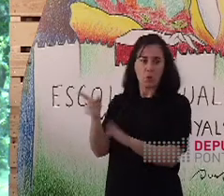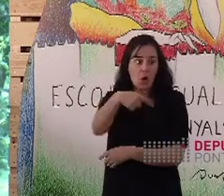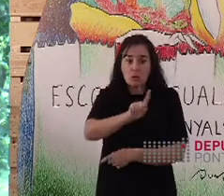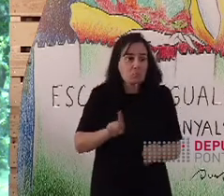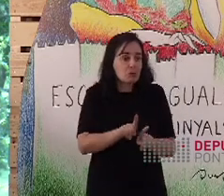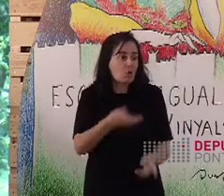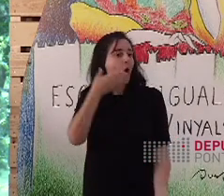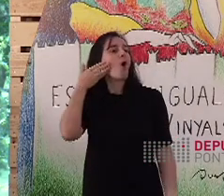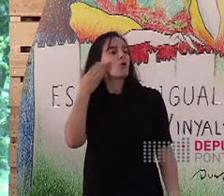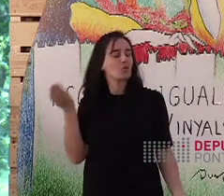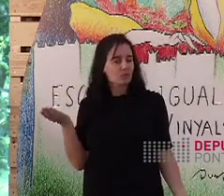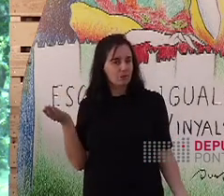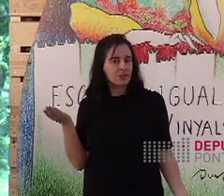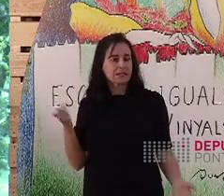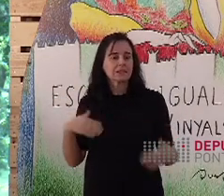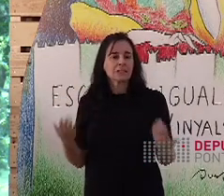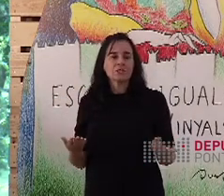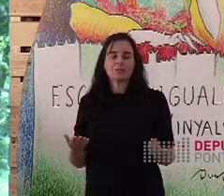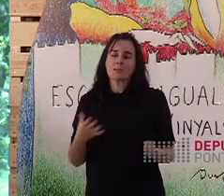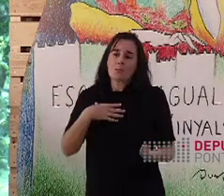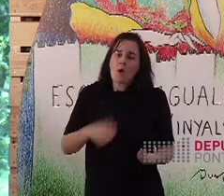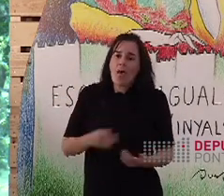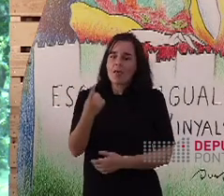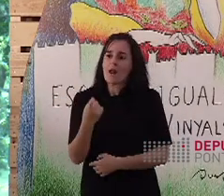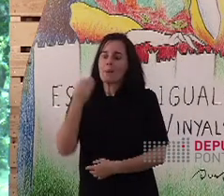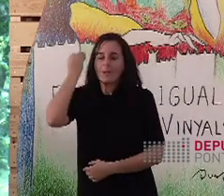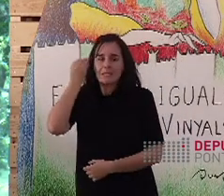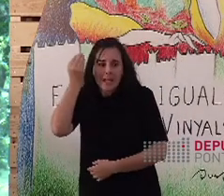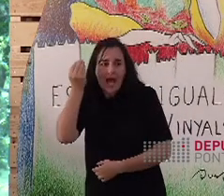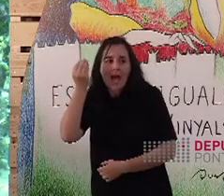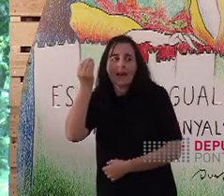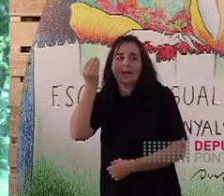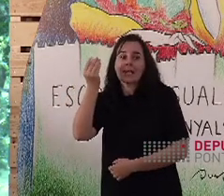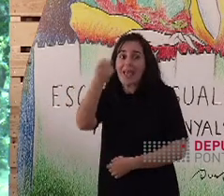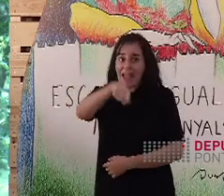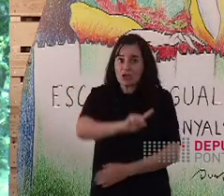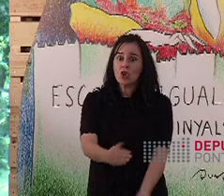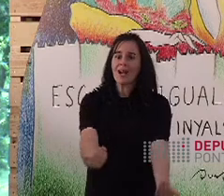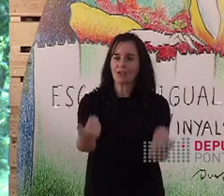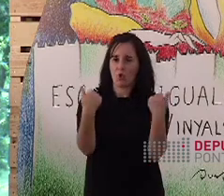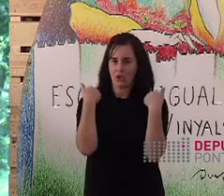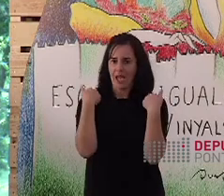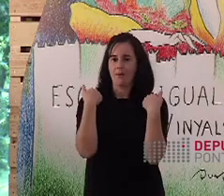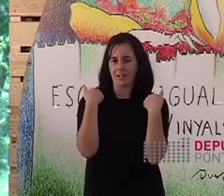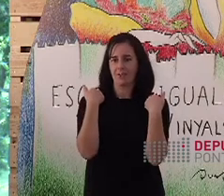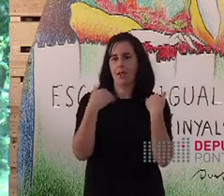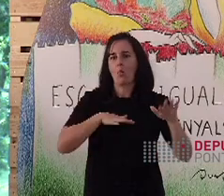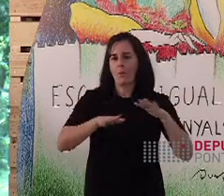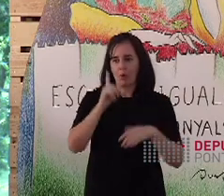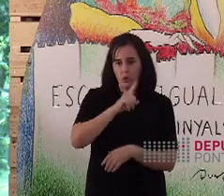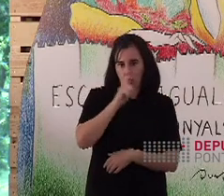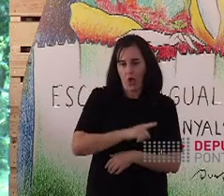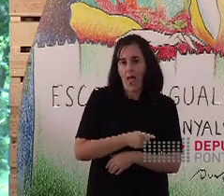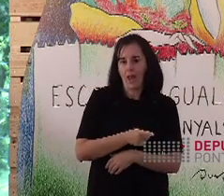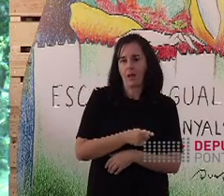non, Por eso, ao mellor, habría que pensar, dado que son os responsables da acción prostitucional, pois, como